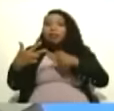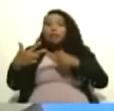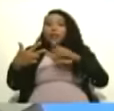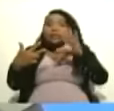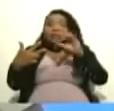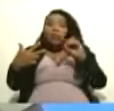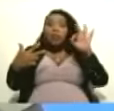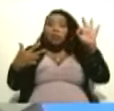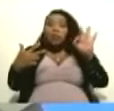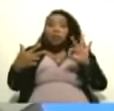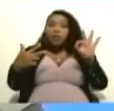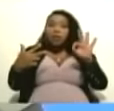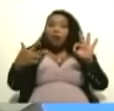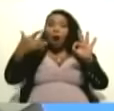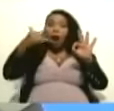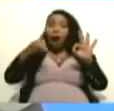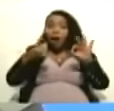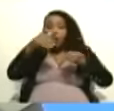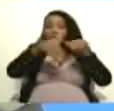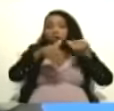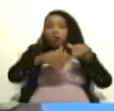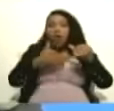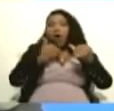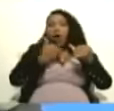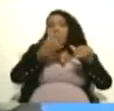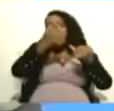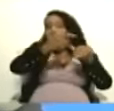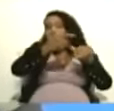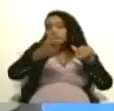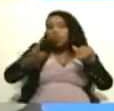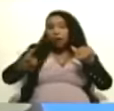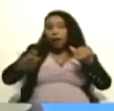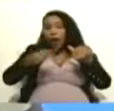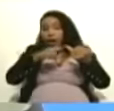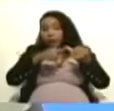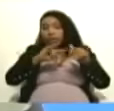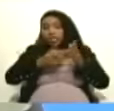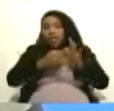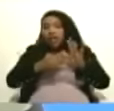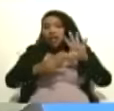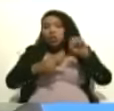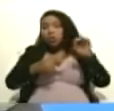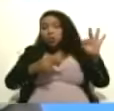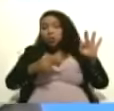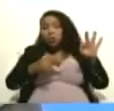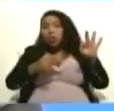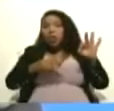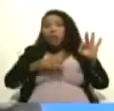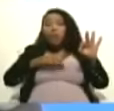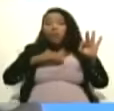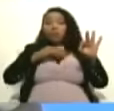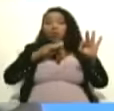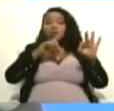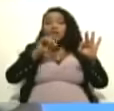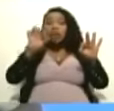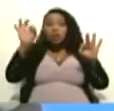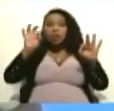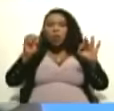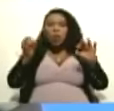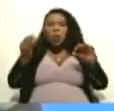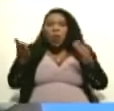50% han votado tantos Y eso es el 50% cuando se llegue a 100% cuánto va a